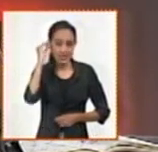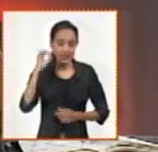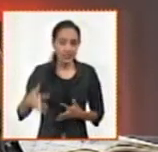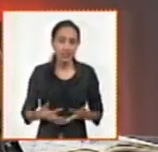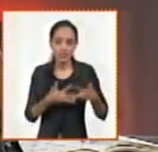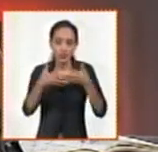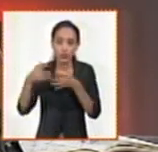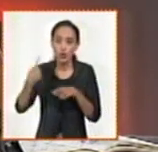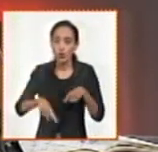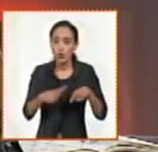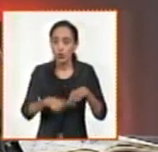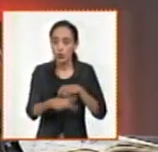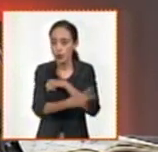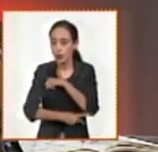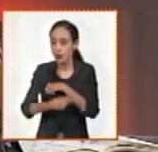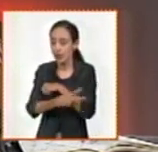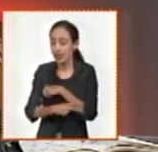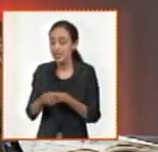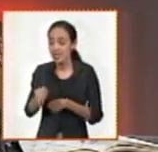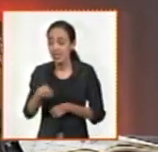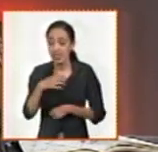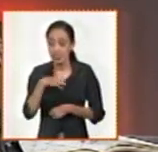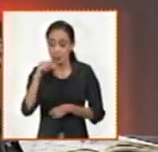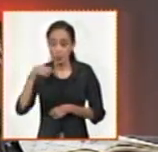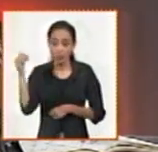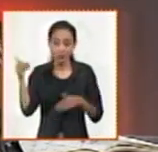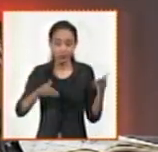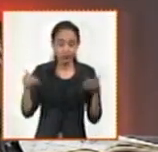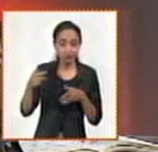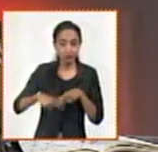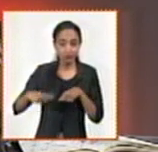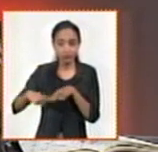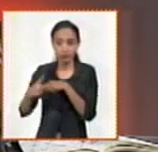Unidos y otros países que reciben migrantes,